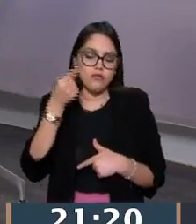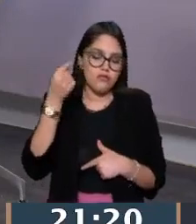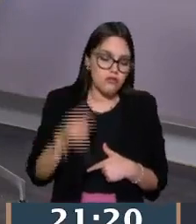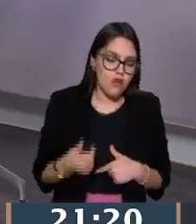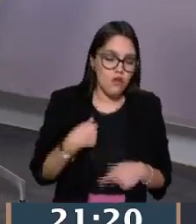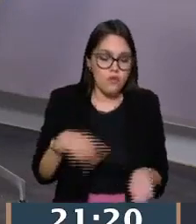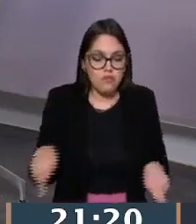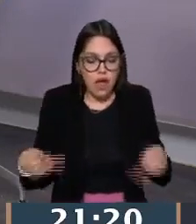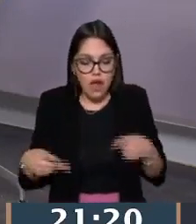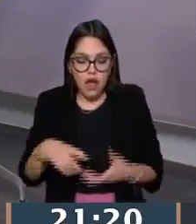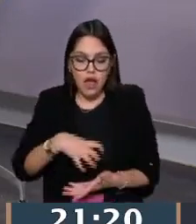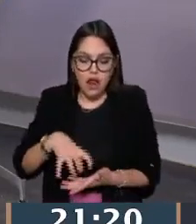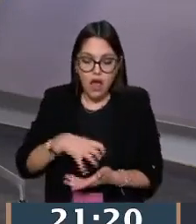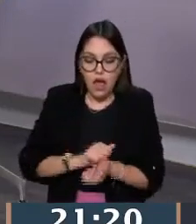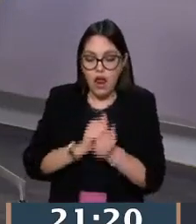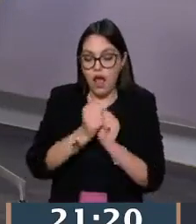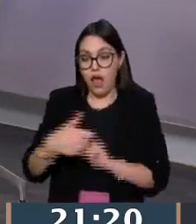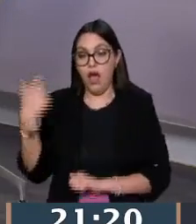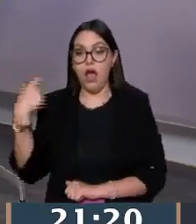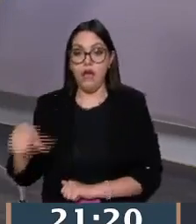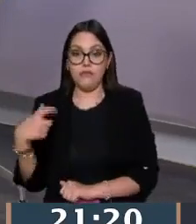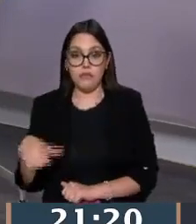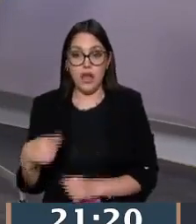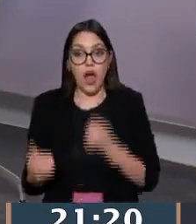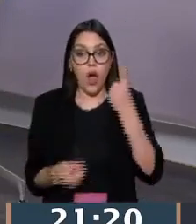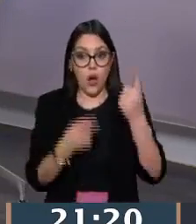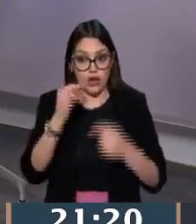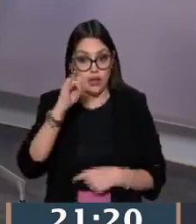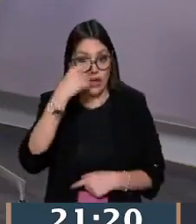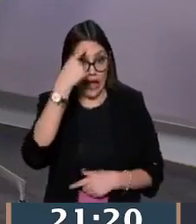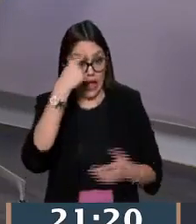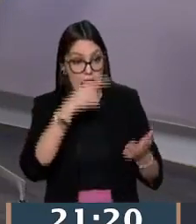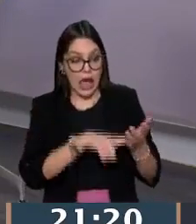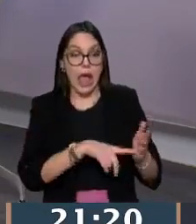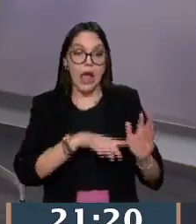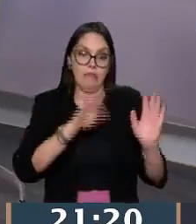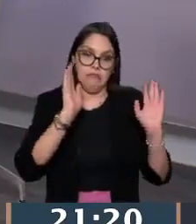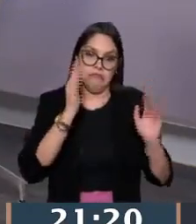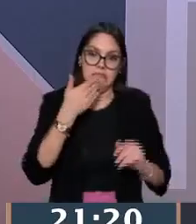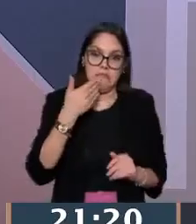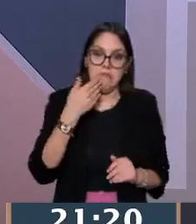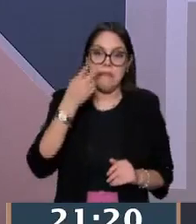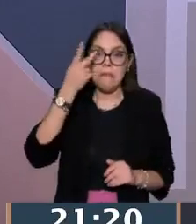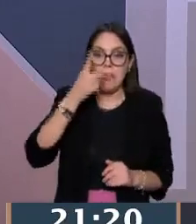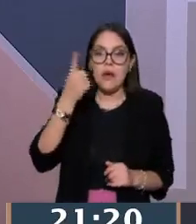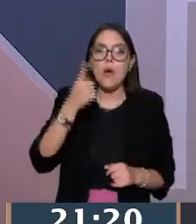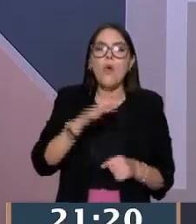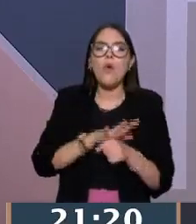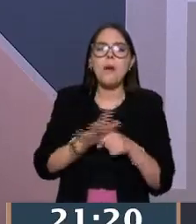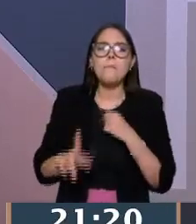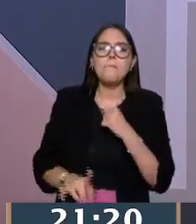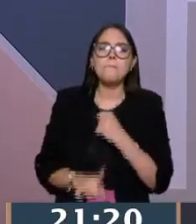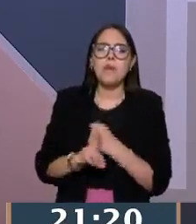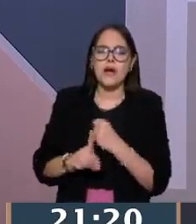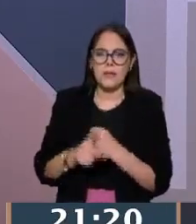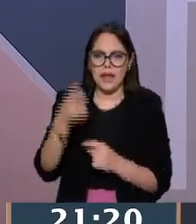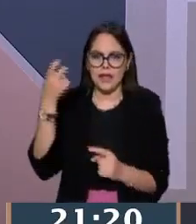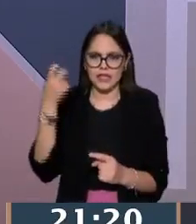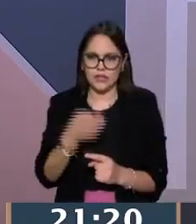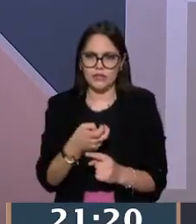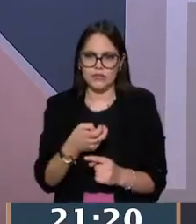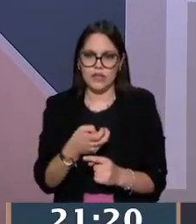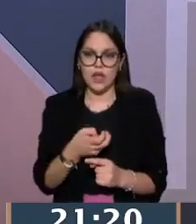que vendiendo gelatinas y me volví rica. Hay algunos que creen eso, fíjate, pero bueno, eso. ¿Y cuál es el problema con este punto?